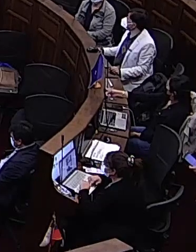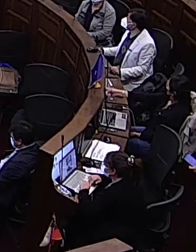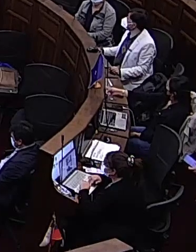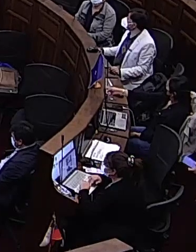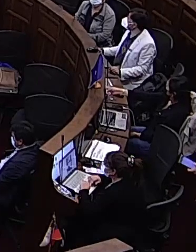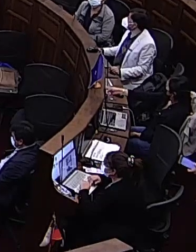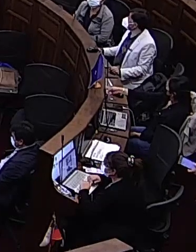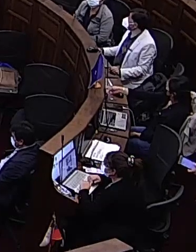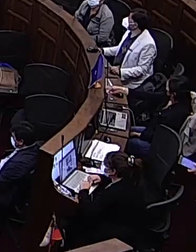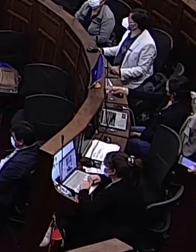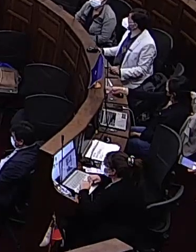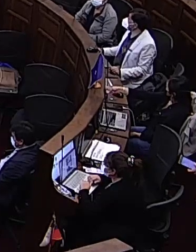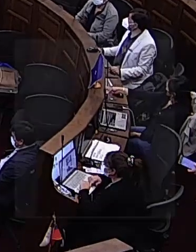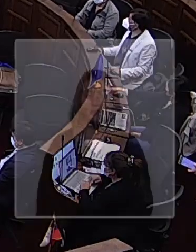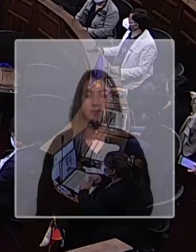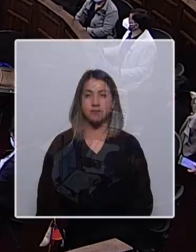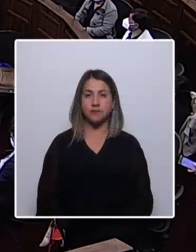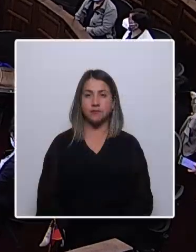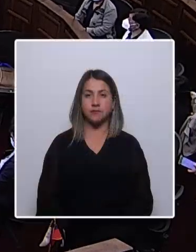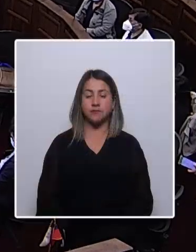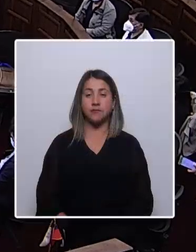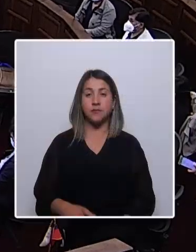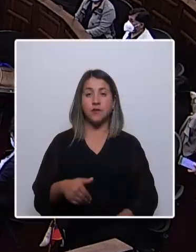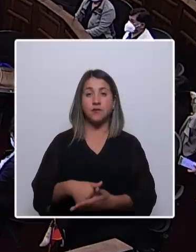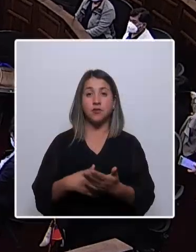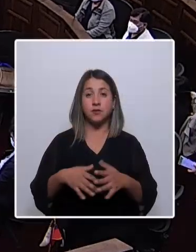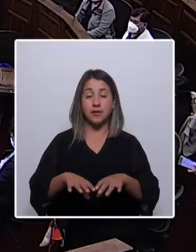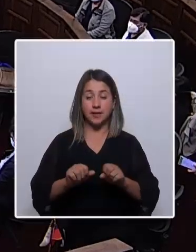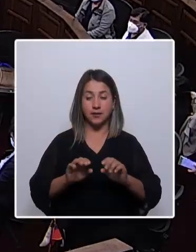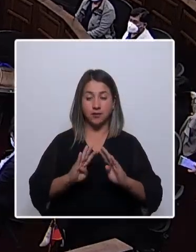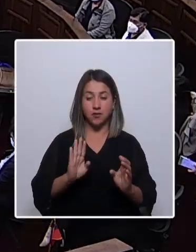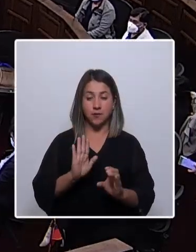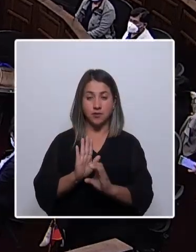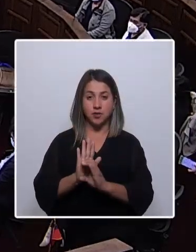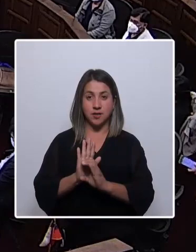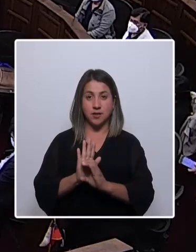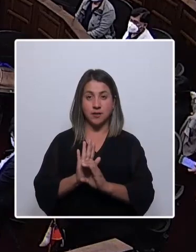¿Han emitido su voto, señoras y señores convencionales?